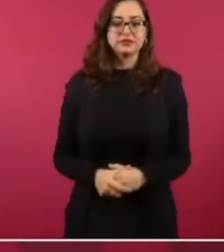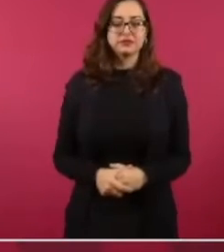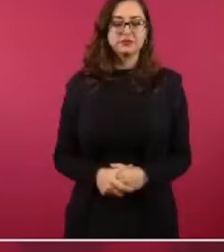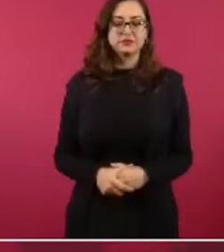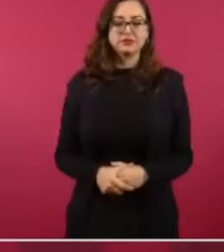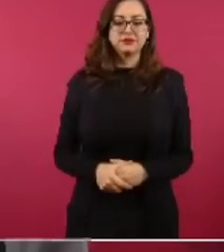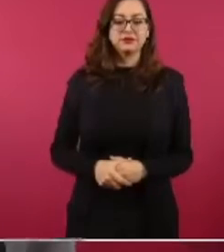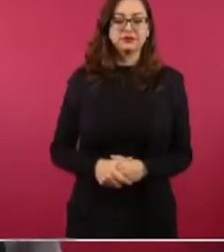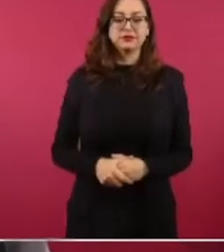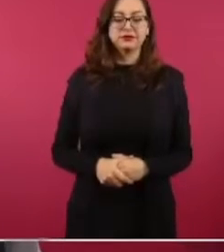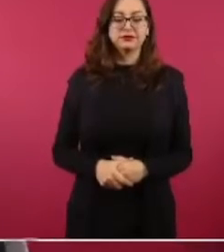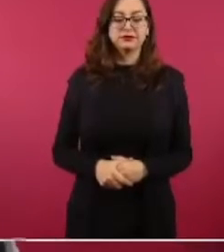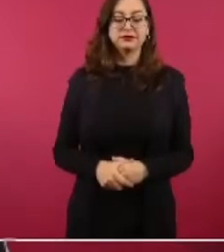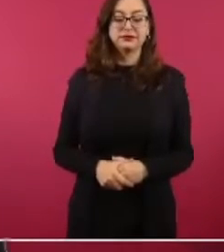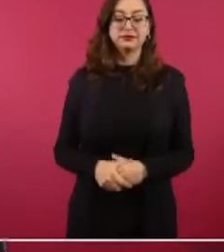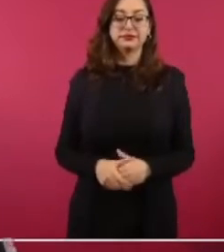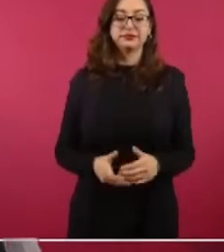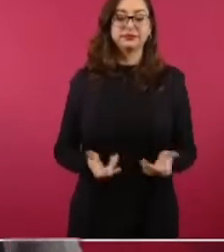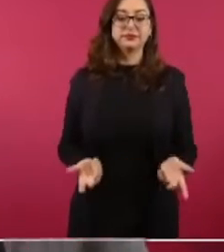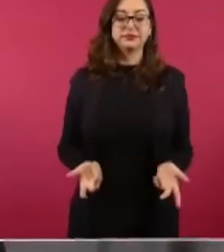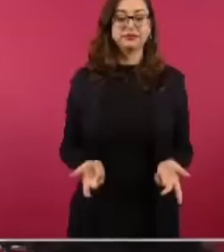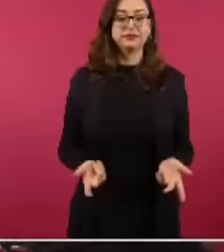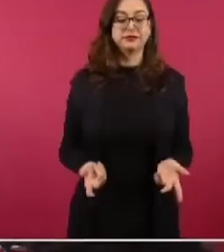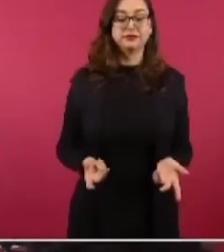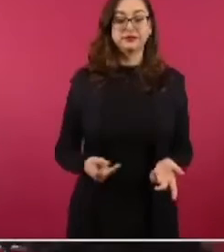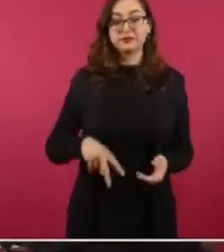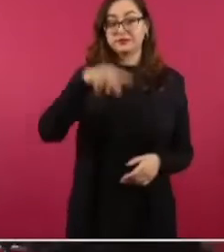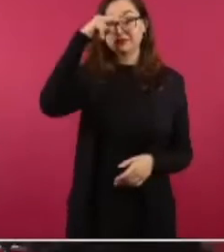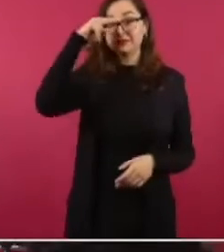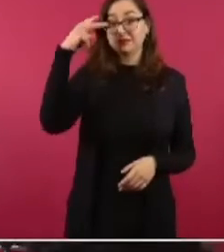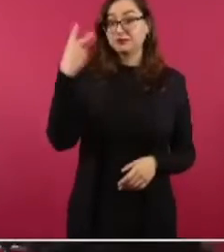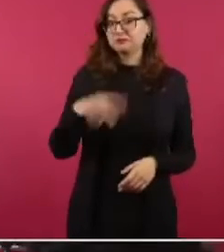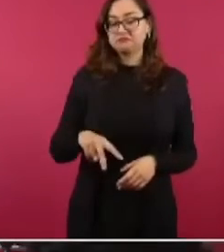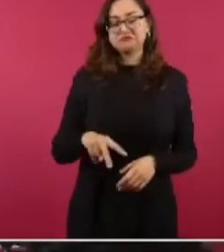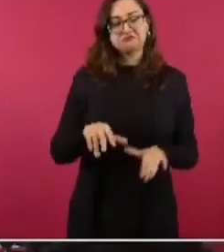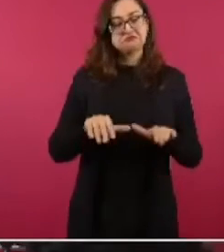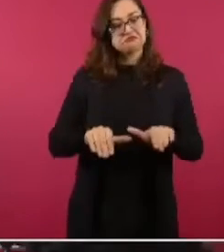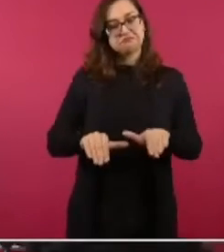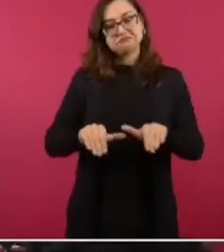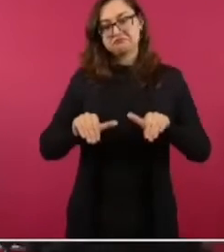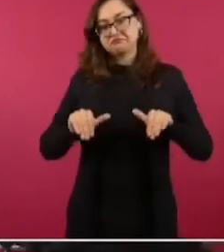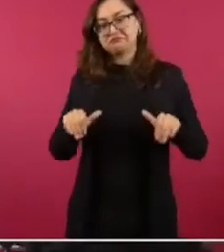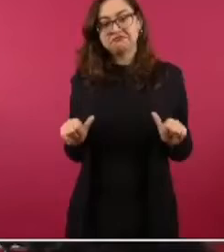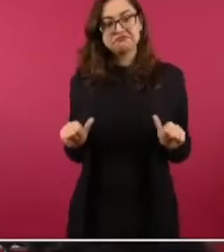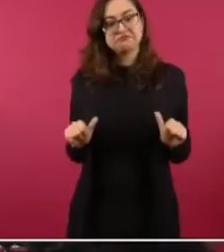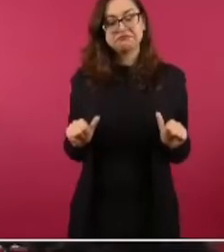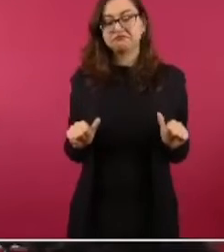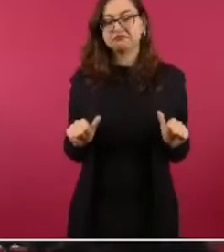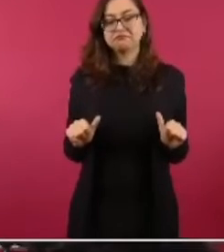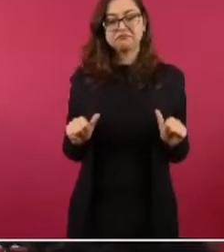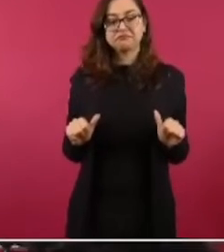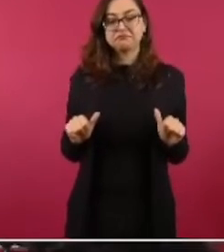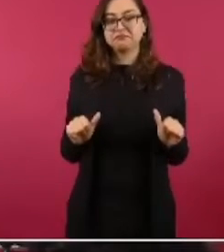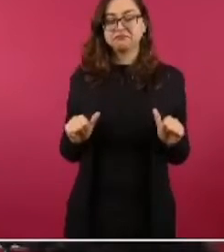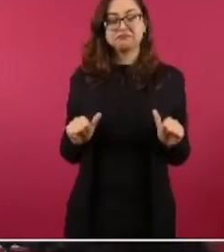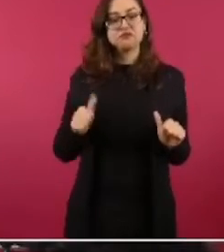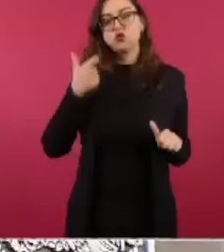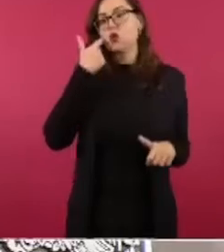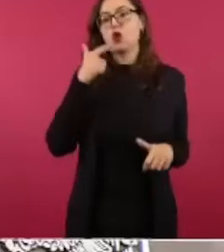Y México tiene una postura de neutralidad. No queremos